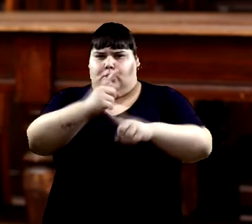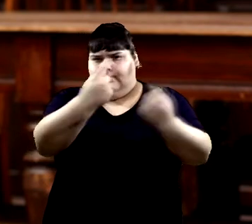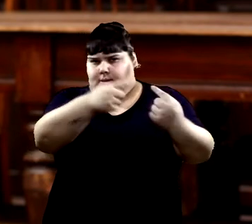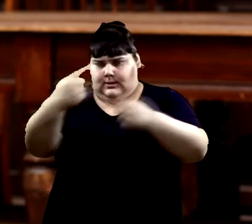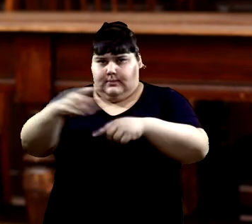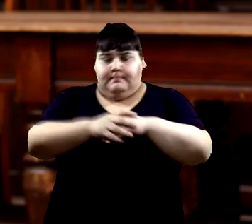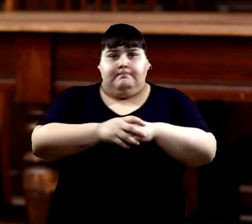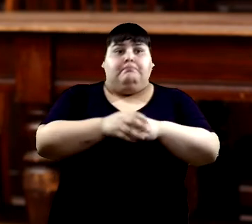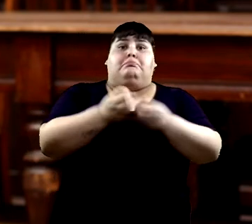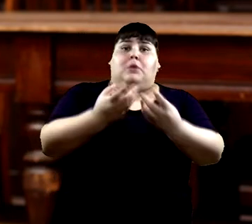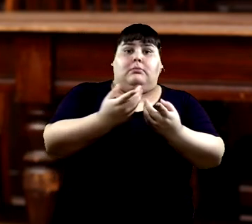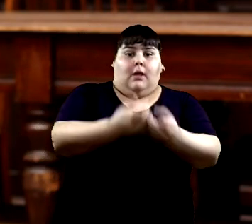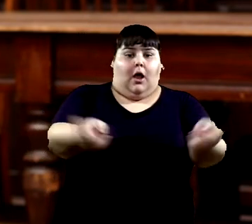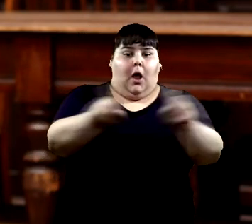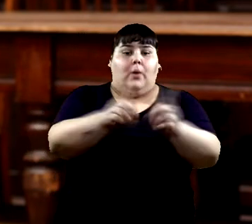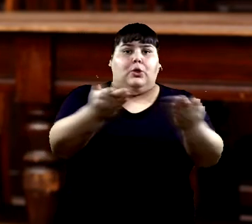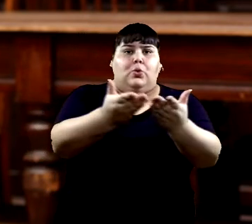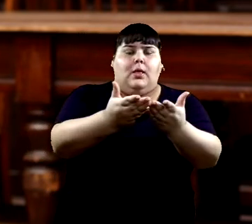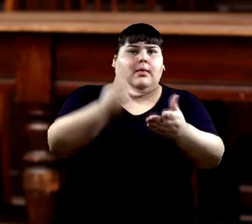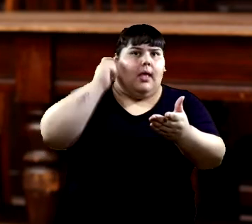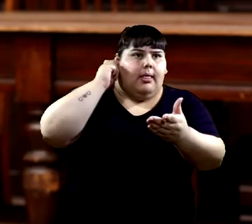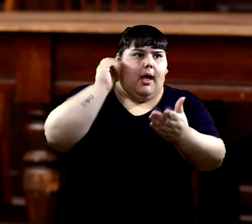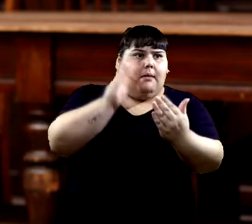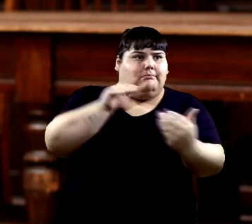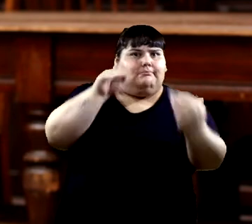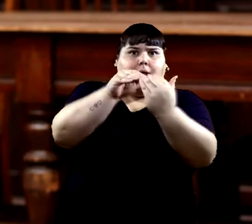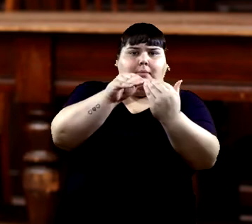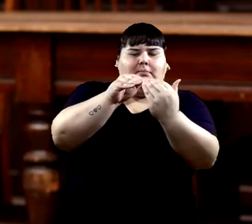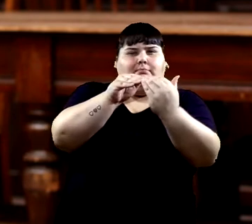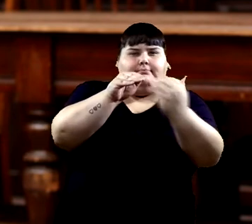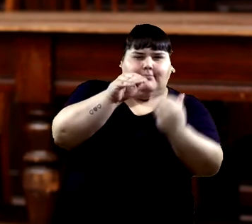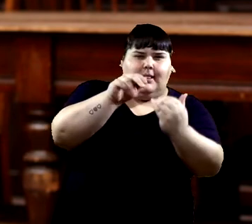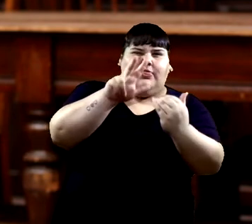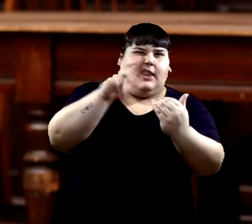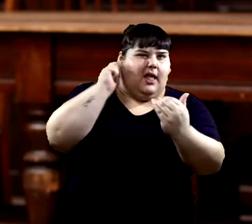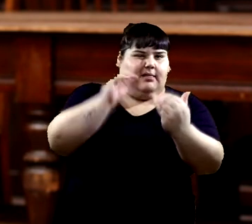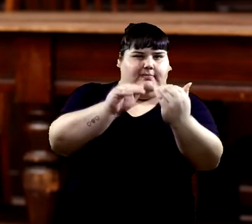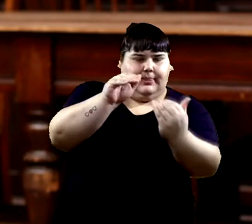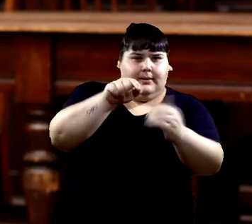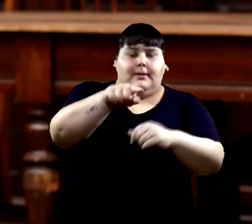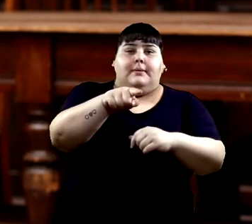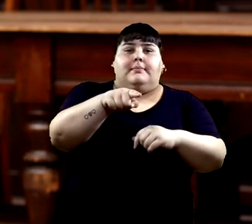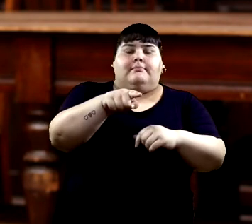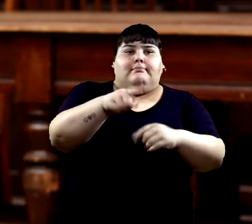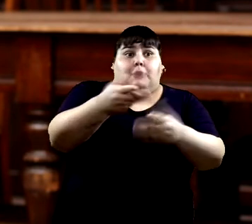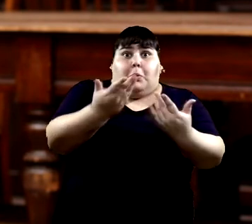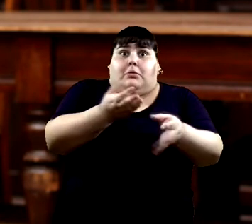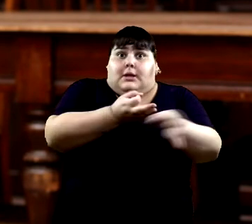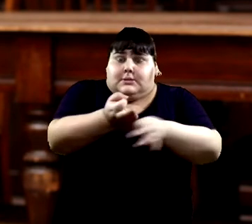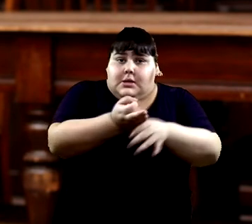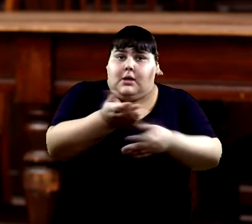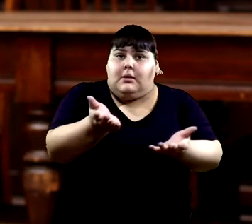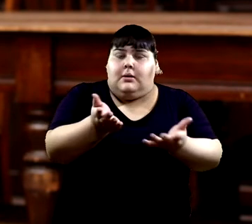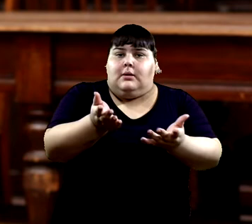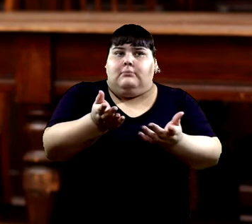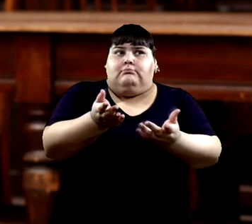grupo de alumnos de casi mi misma edad tres años menos y dar ese sistema sexual entonces